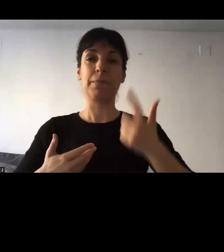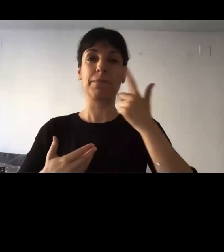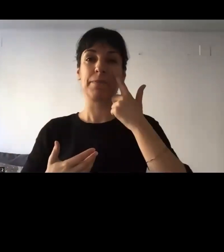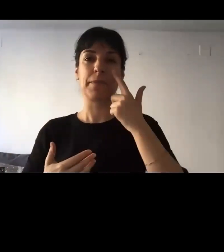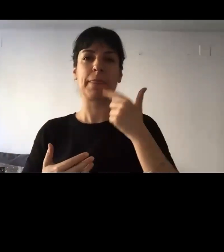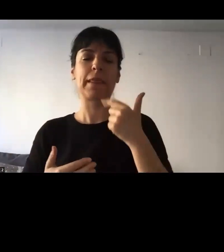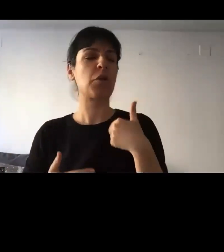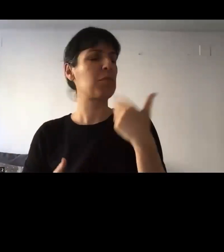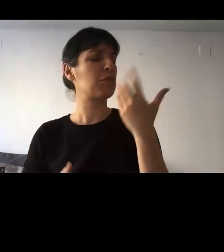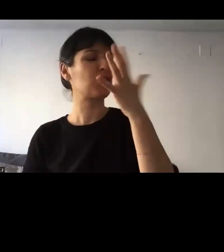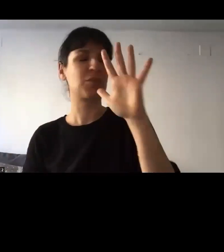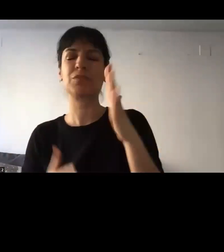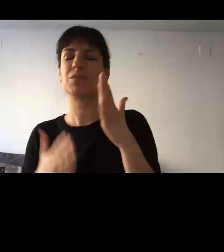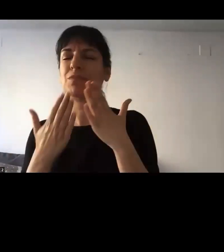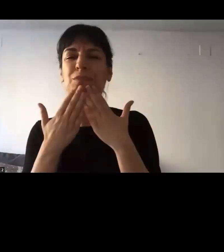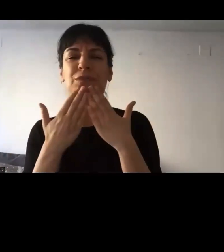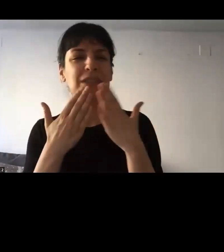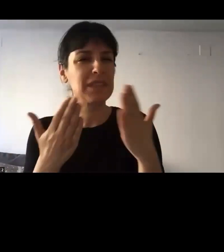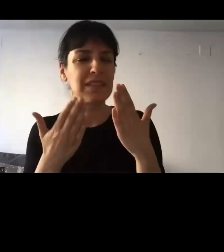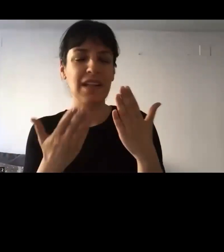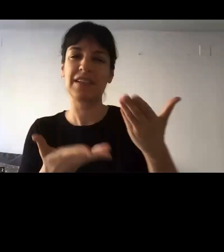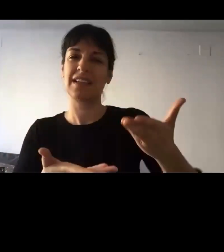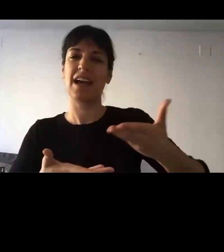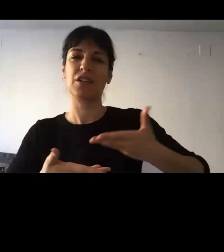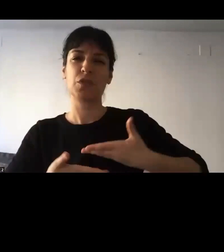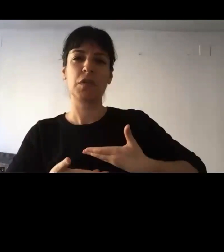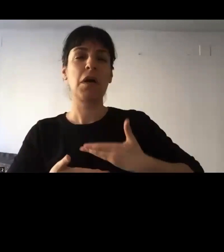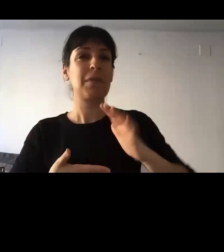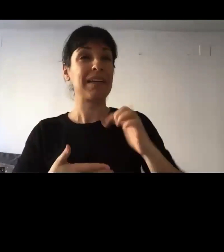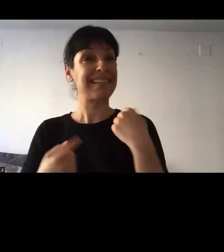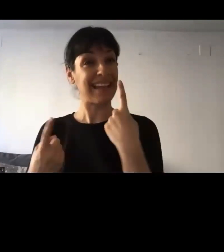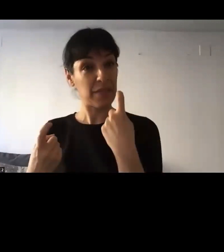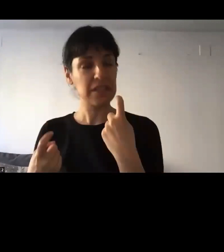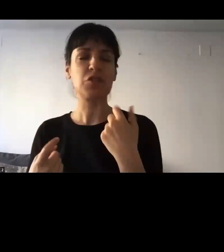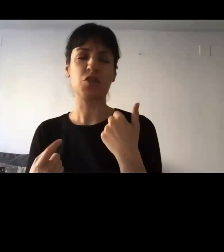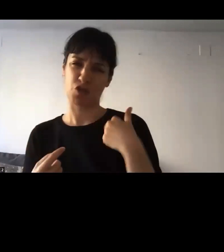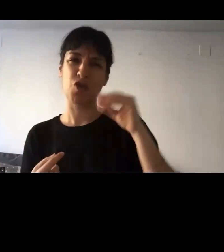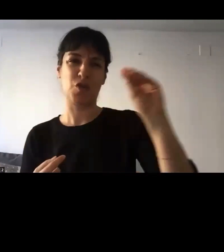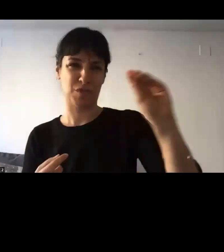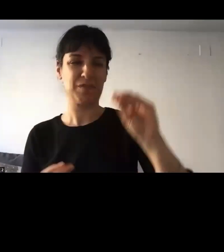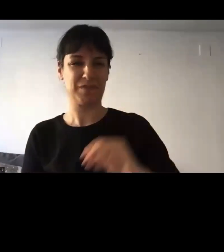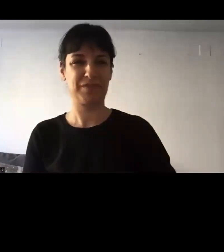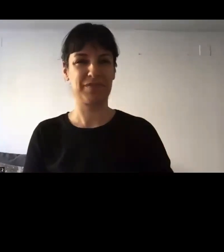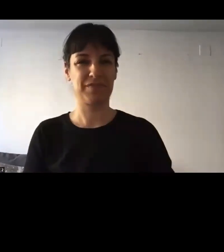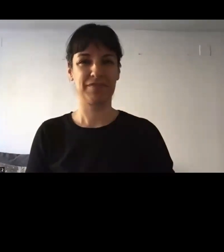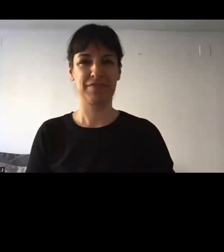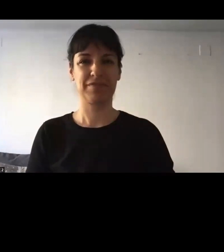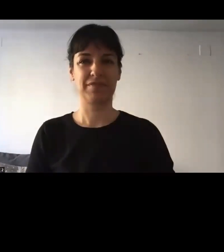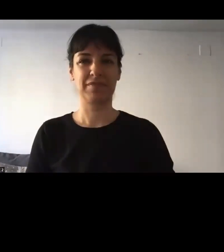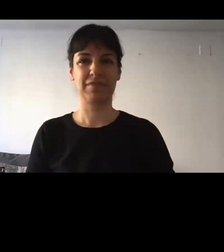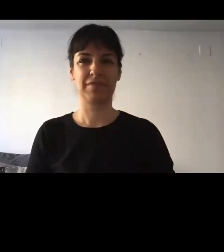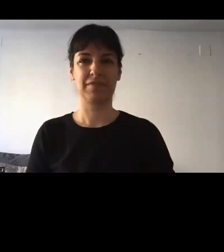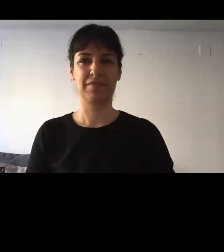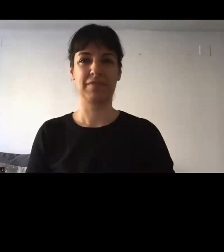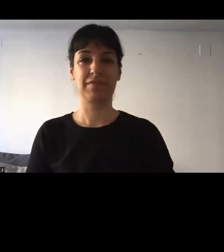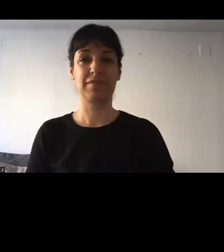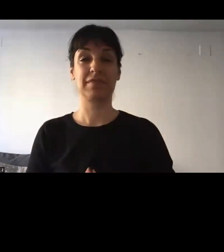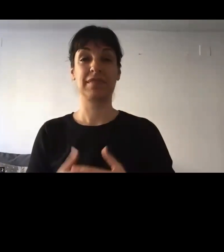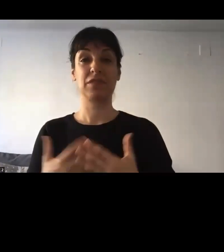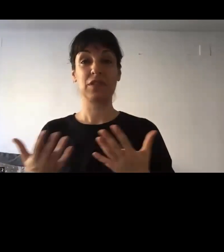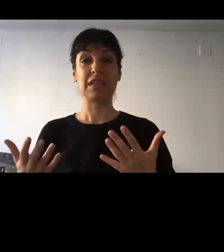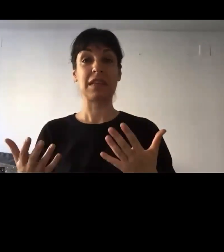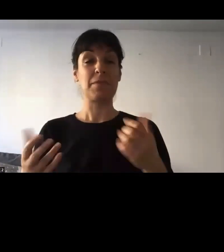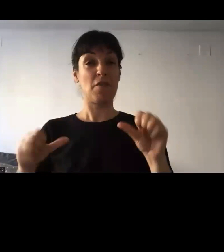te preocupes, muchísimas gracias por tu ayuda, pero si necesito algo yo ya te lo pido. Entonces, bueno, la persona creo que de esa